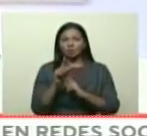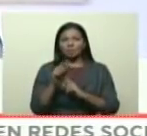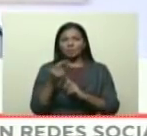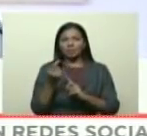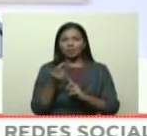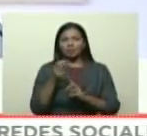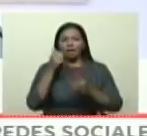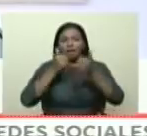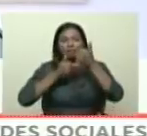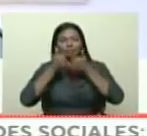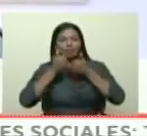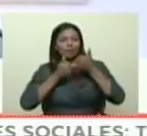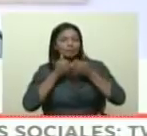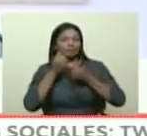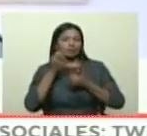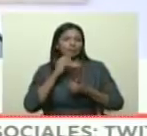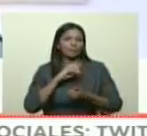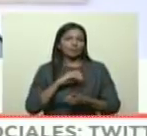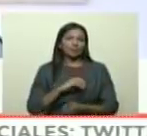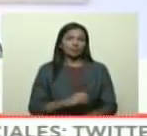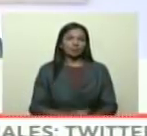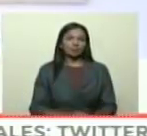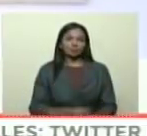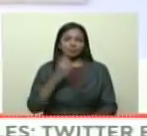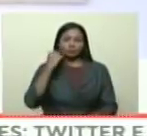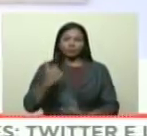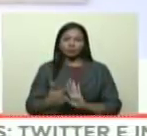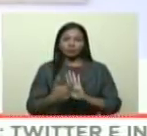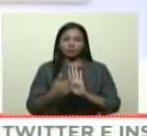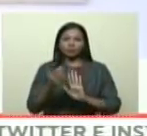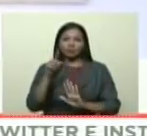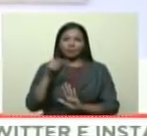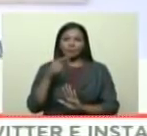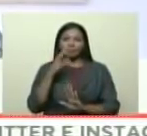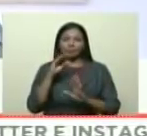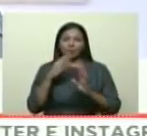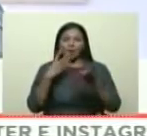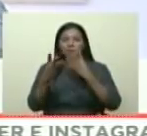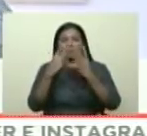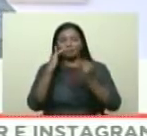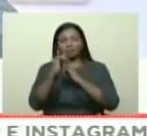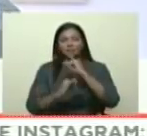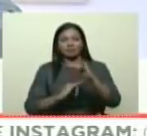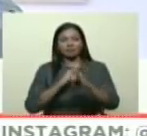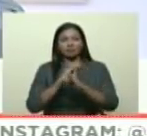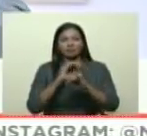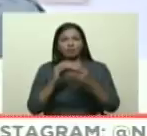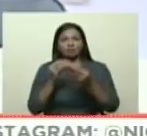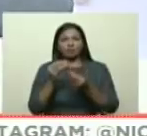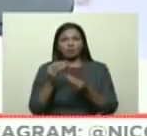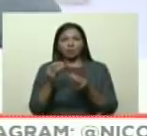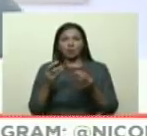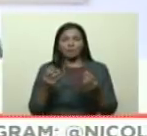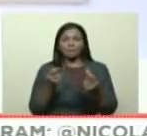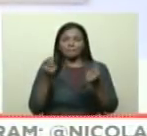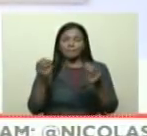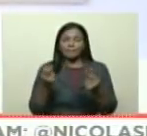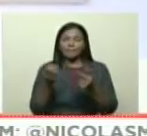sus expresiones. Por eso la presencia de la Feria Internacional es un